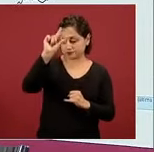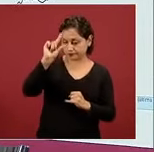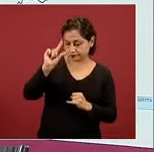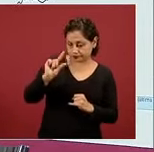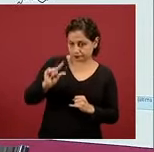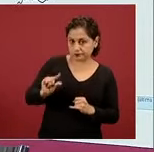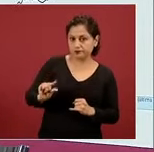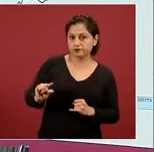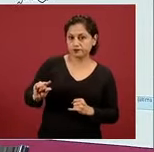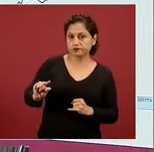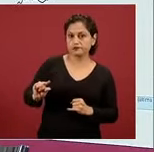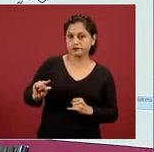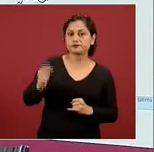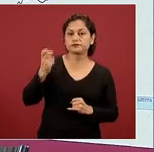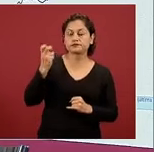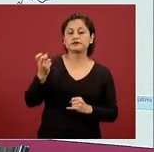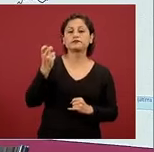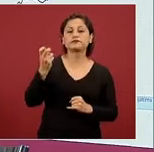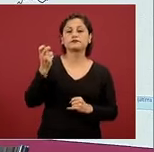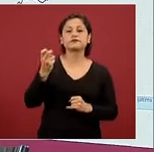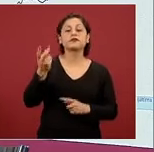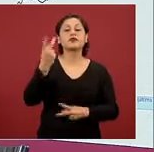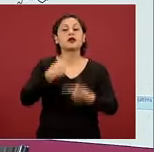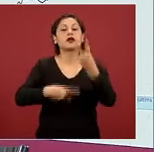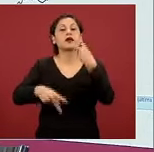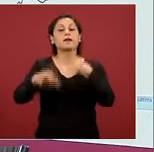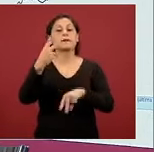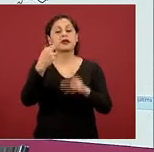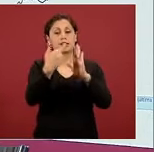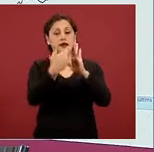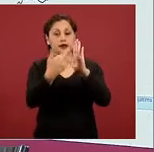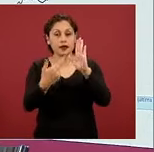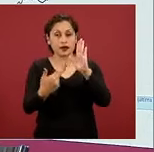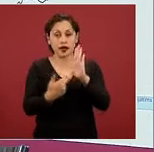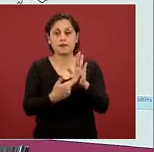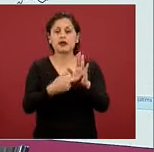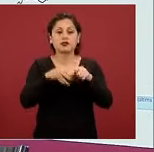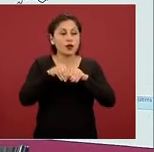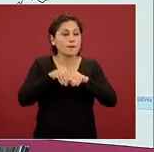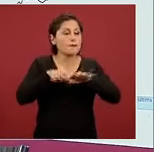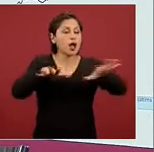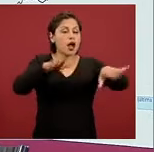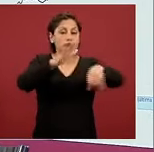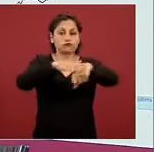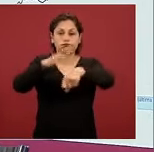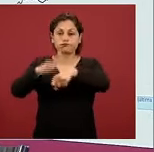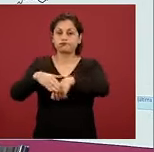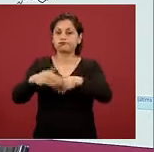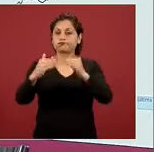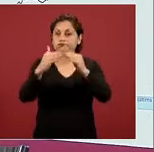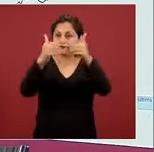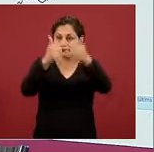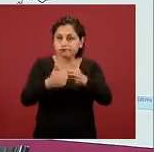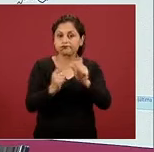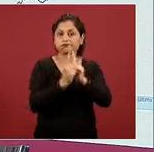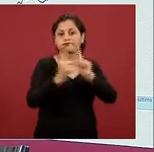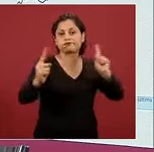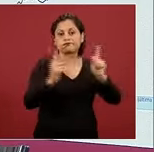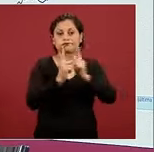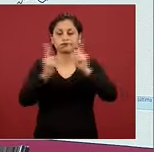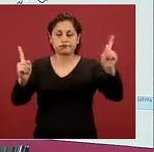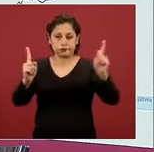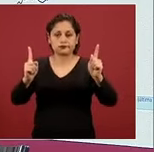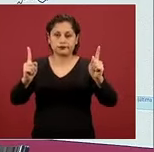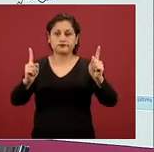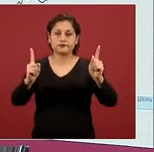se establecieron las medidas amplias de mitigación comunitarias, en muchos casos inducidas o reforzadas